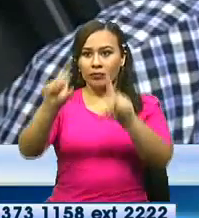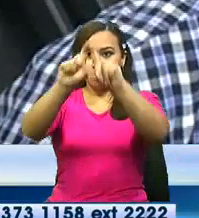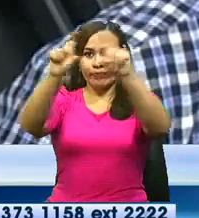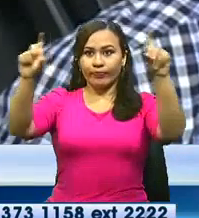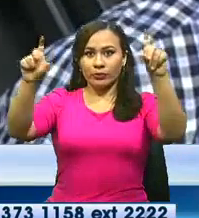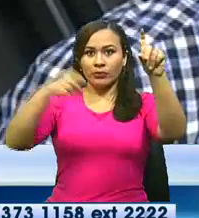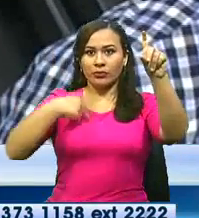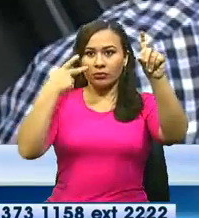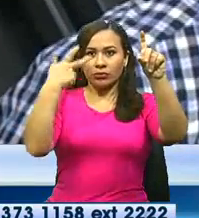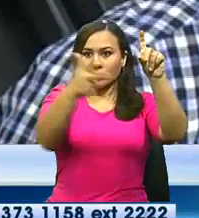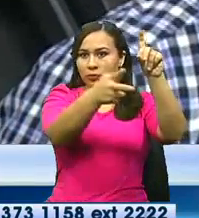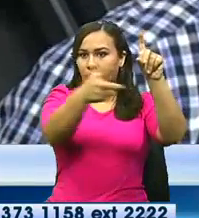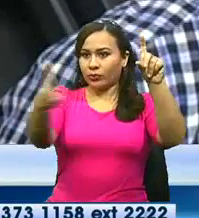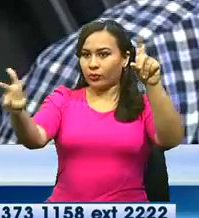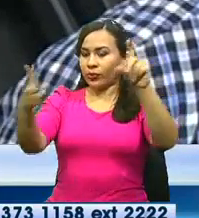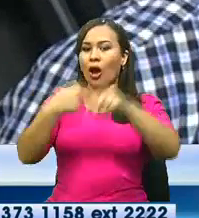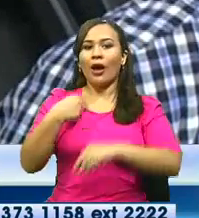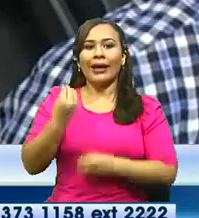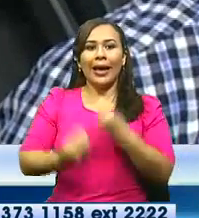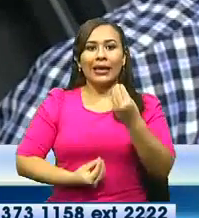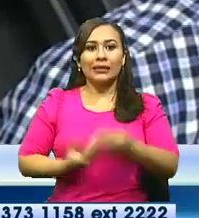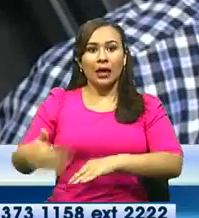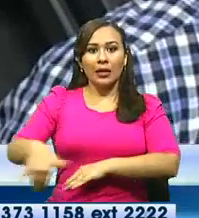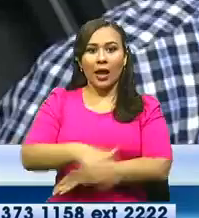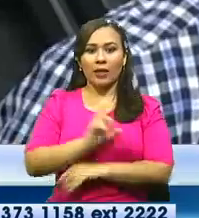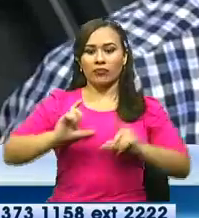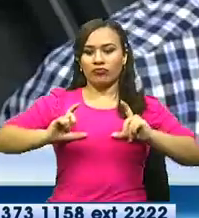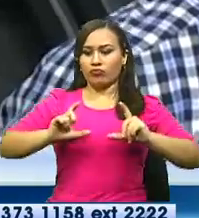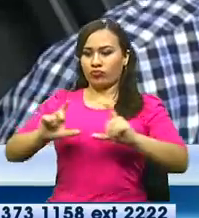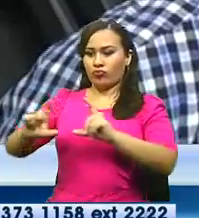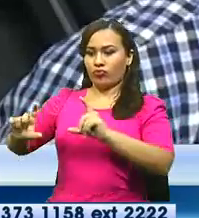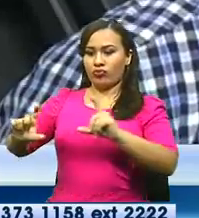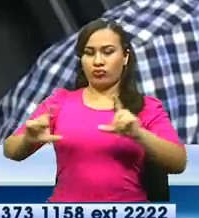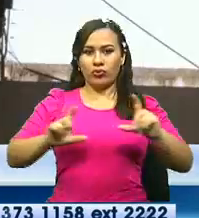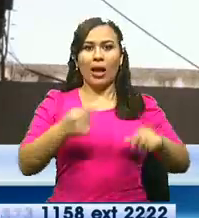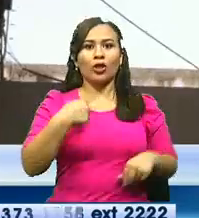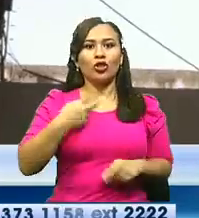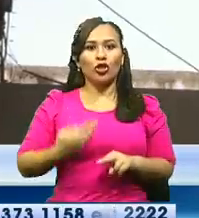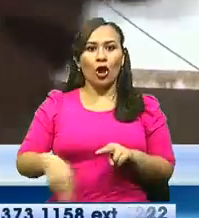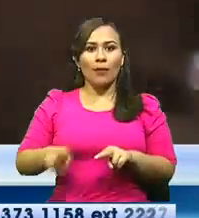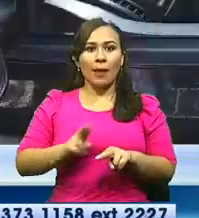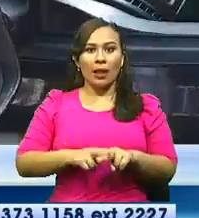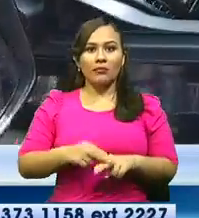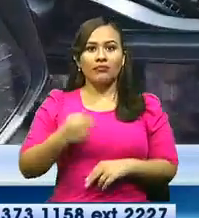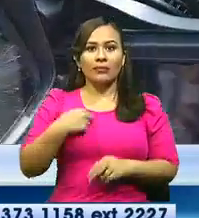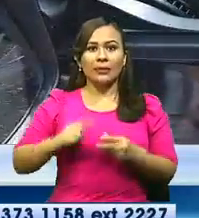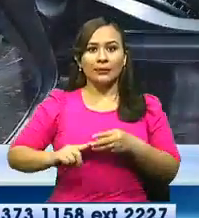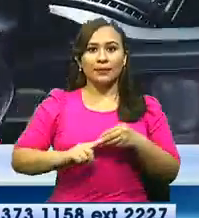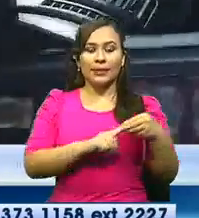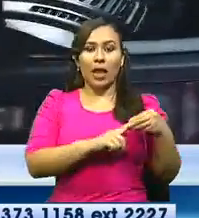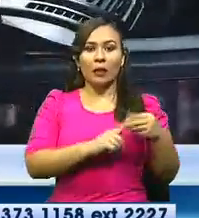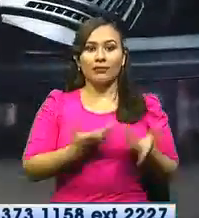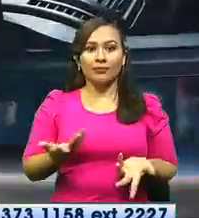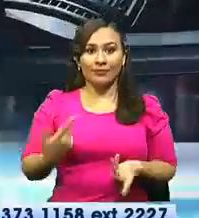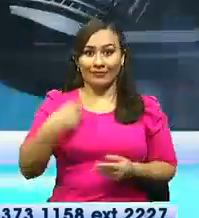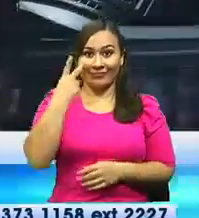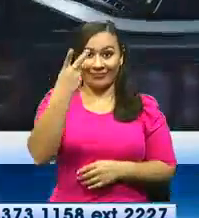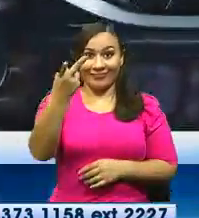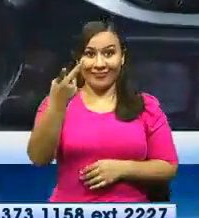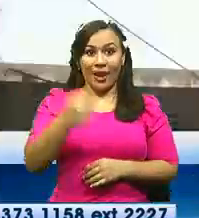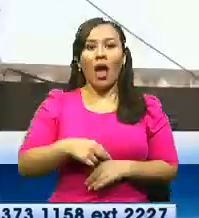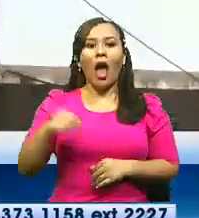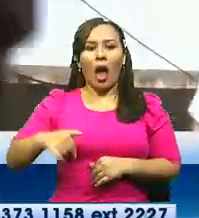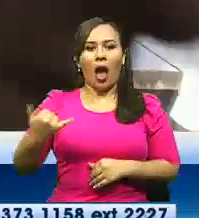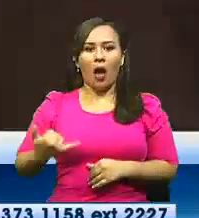su accionar en las calles, ya sea en su accionar normal o en operativos especiales, y constituirá un mecanismo